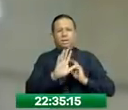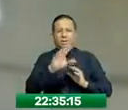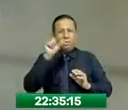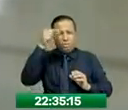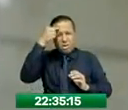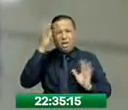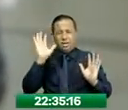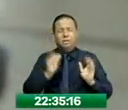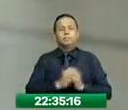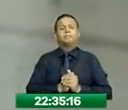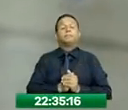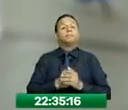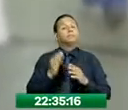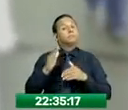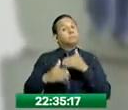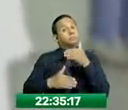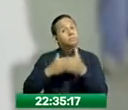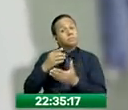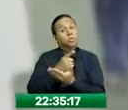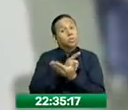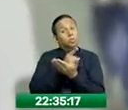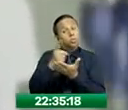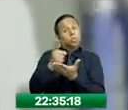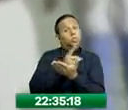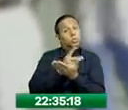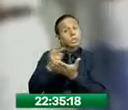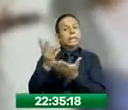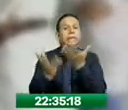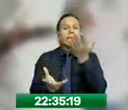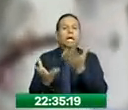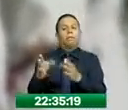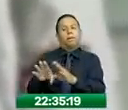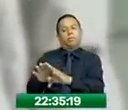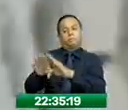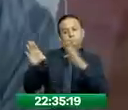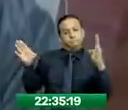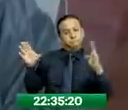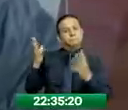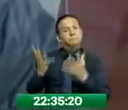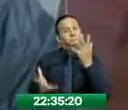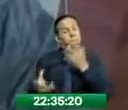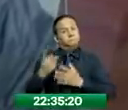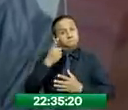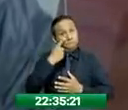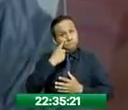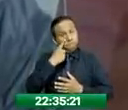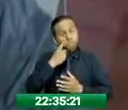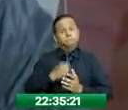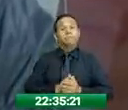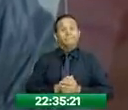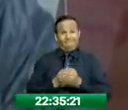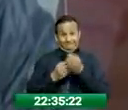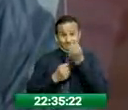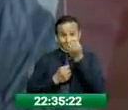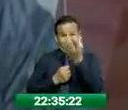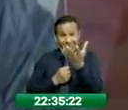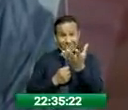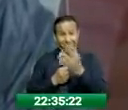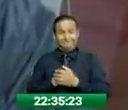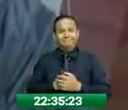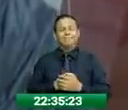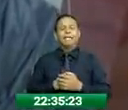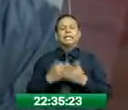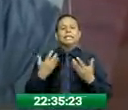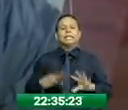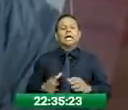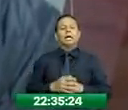entretanto se prevé que en dos semanas se reanude la atención en ese hospital bien la situación como lo habíamos adelantado y